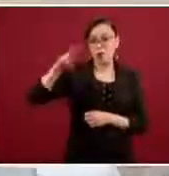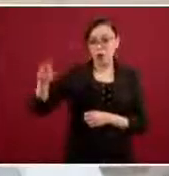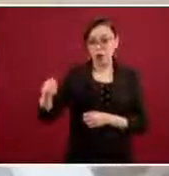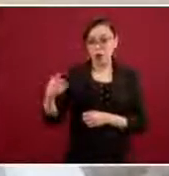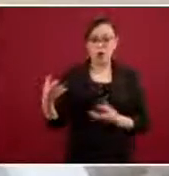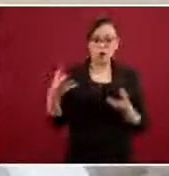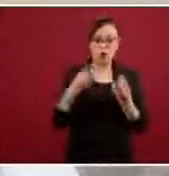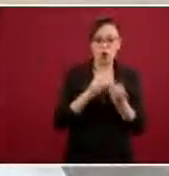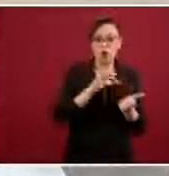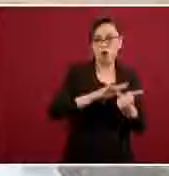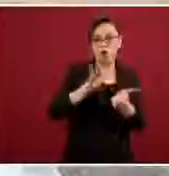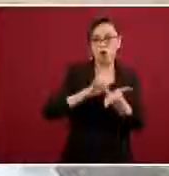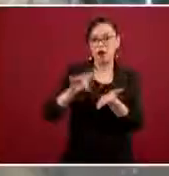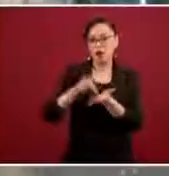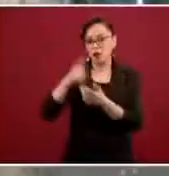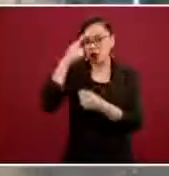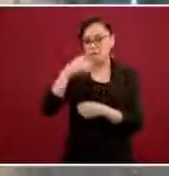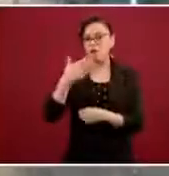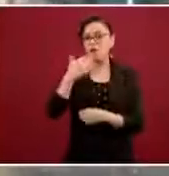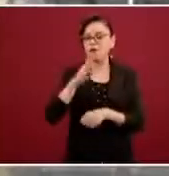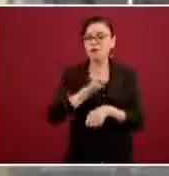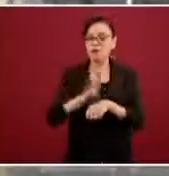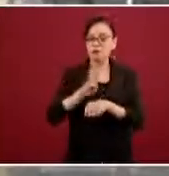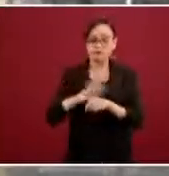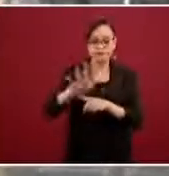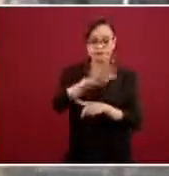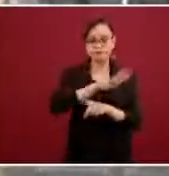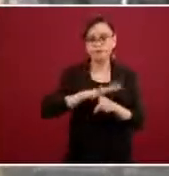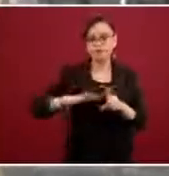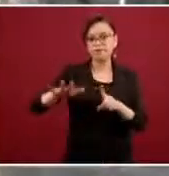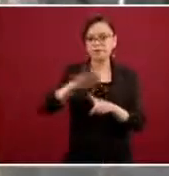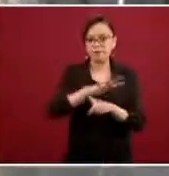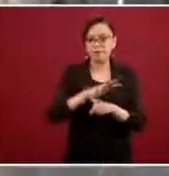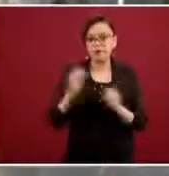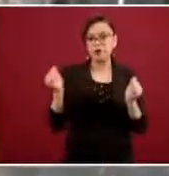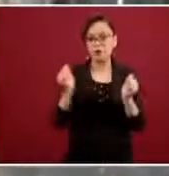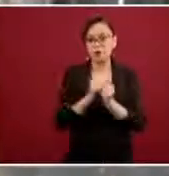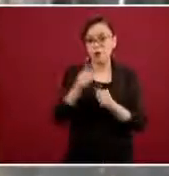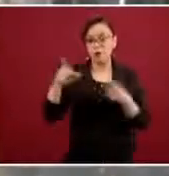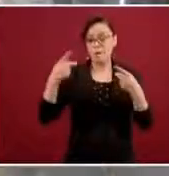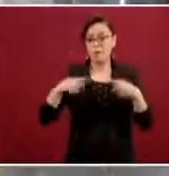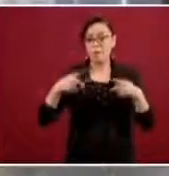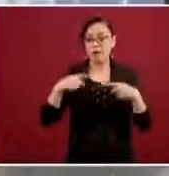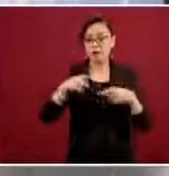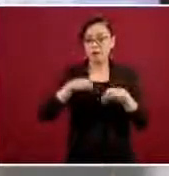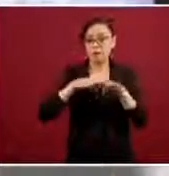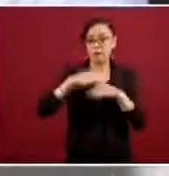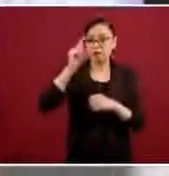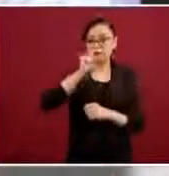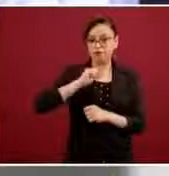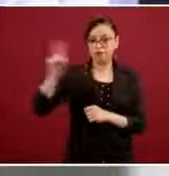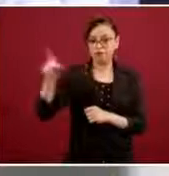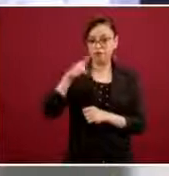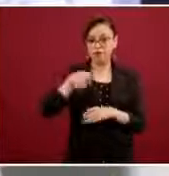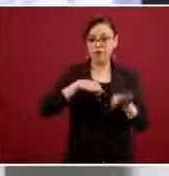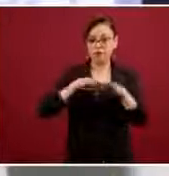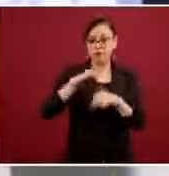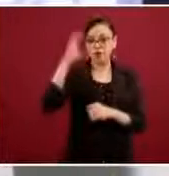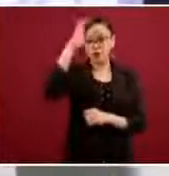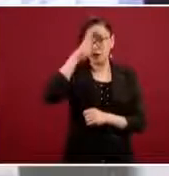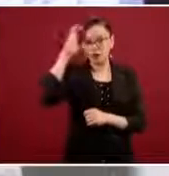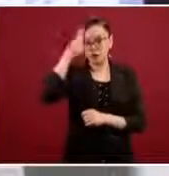contribuye en beneficio de la sociedad a través de la formación de profesionistas que inciden en el desarrollo científico,